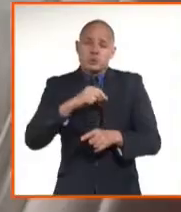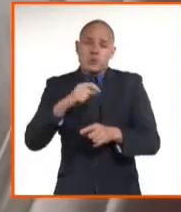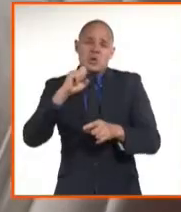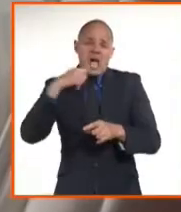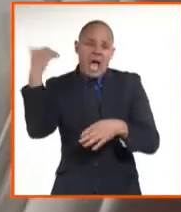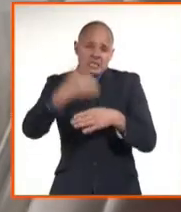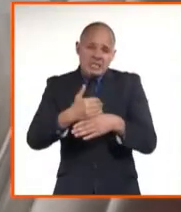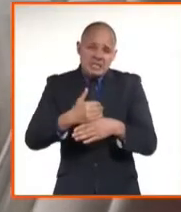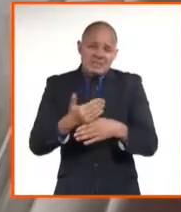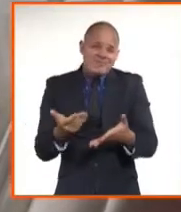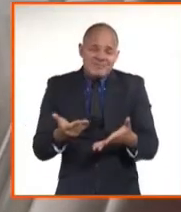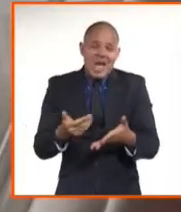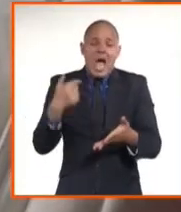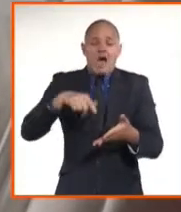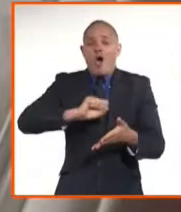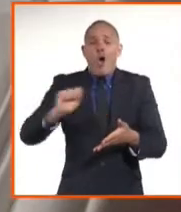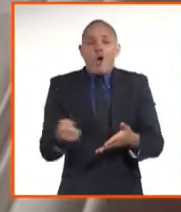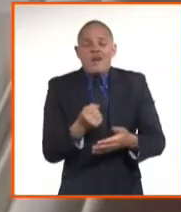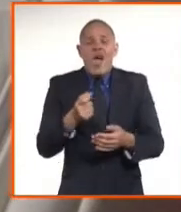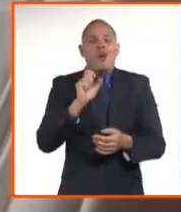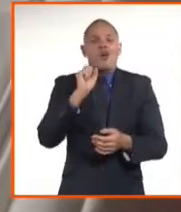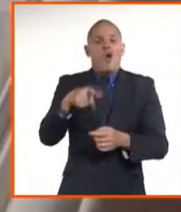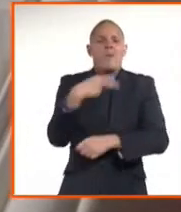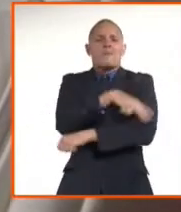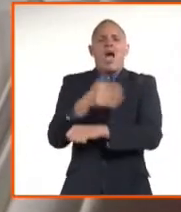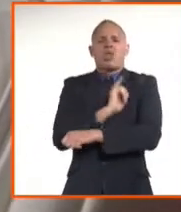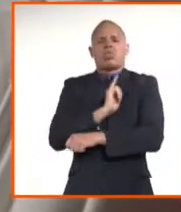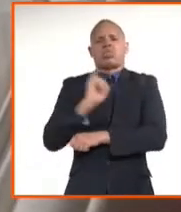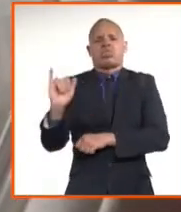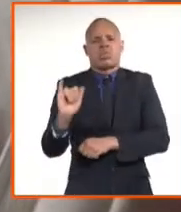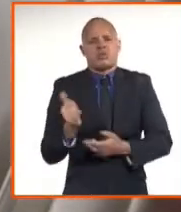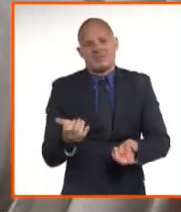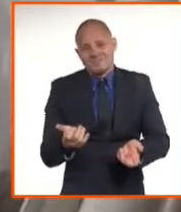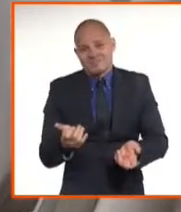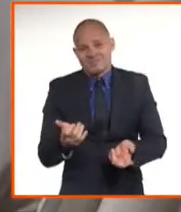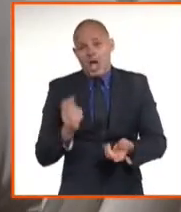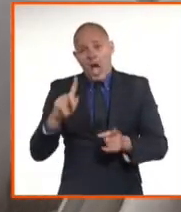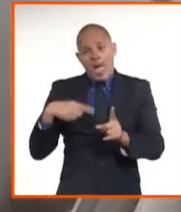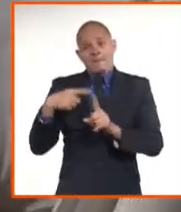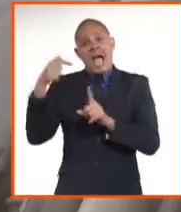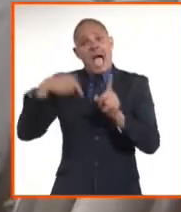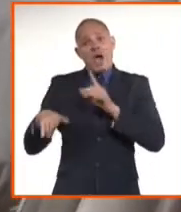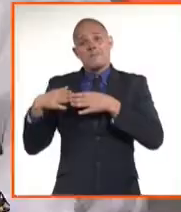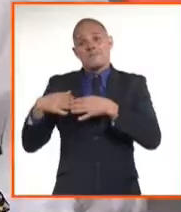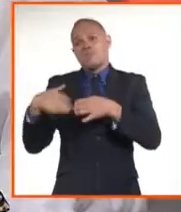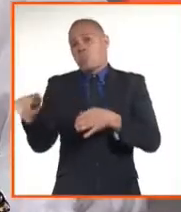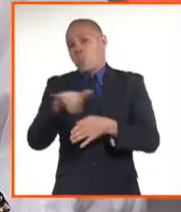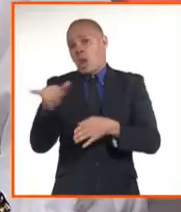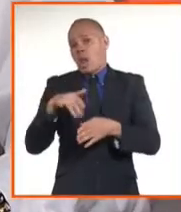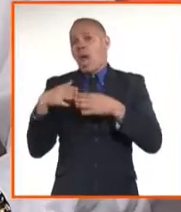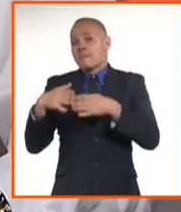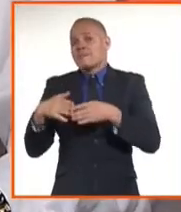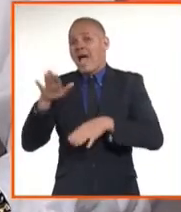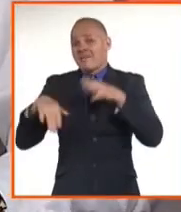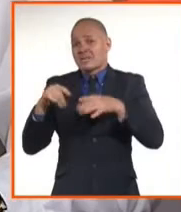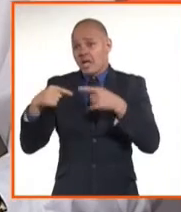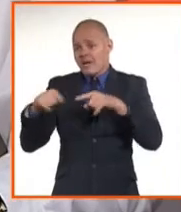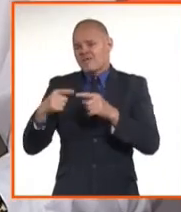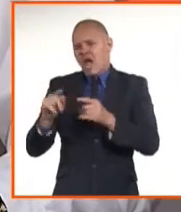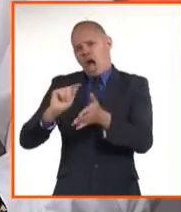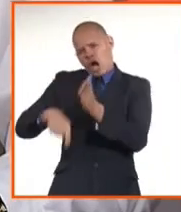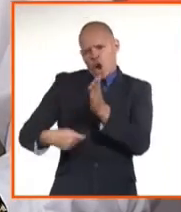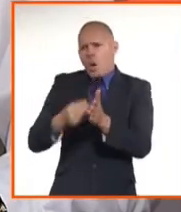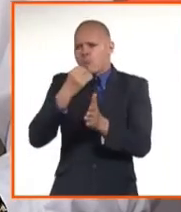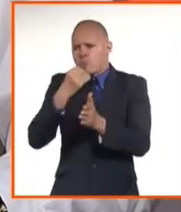también ponen su precio porque están a riesgo también de que las sean sancionadas. Es así mismo, Randy. Bueno, sostener el sistema